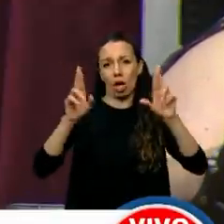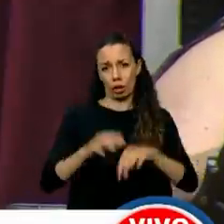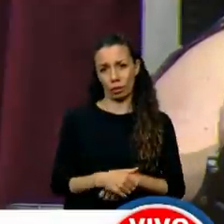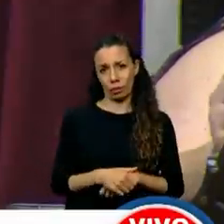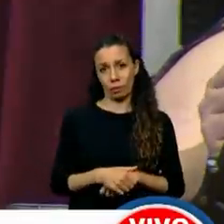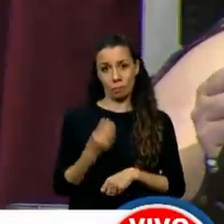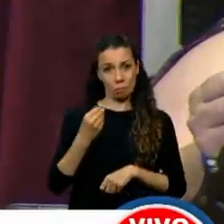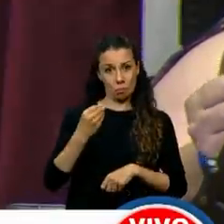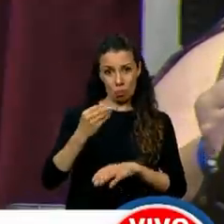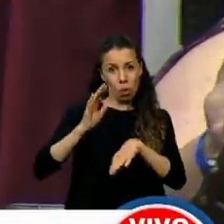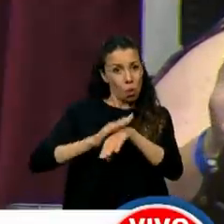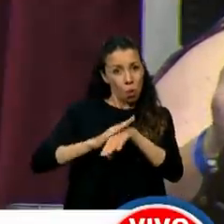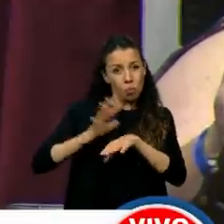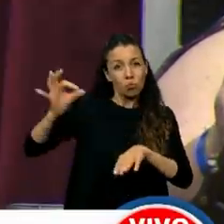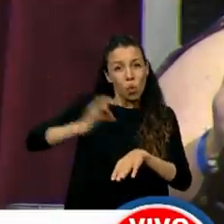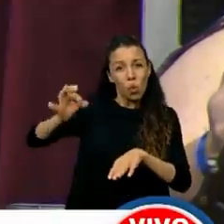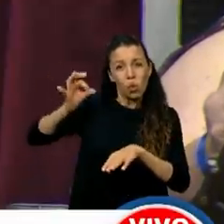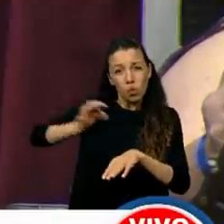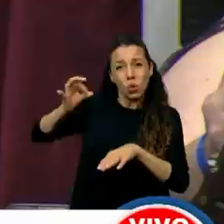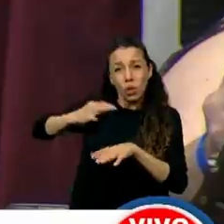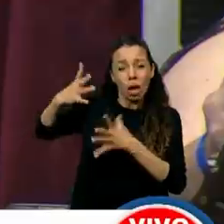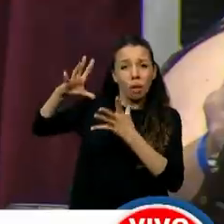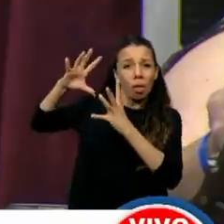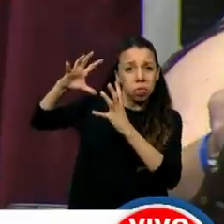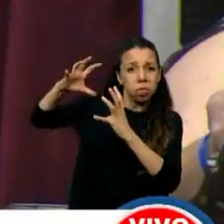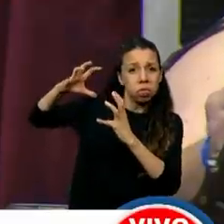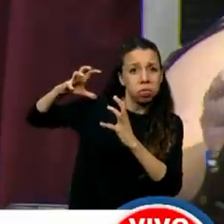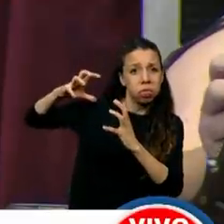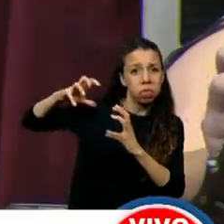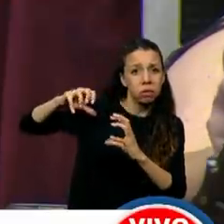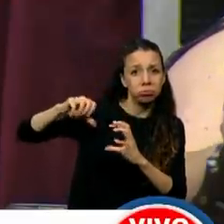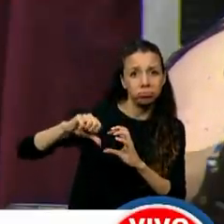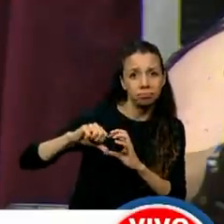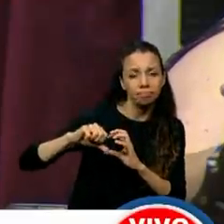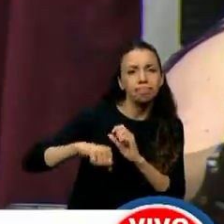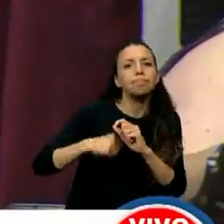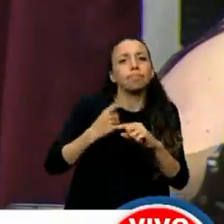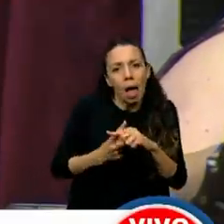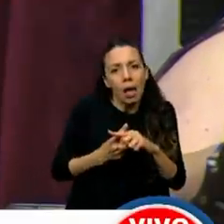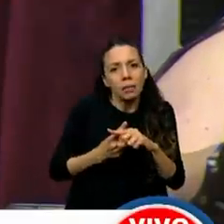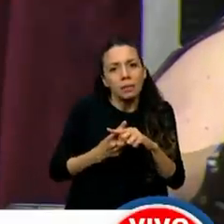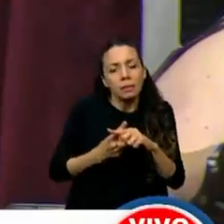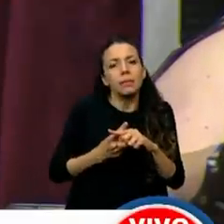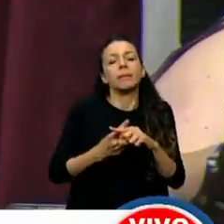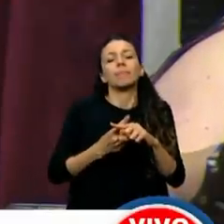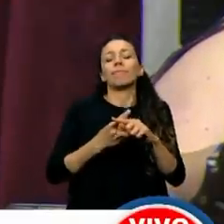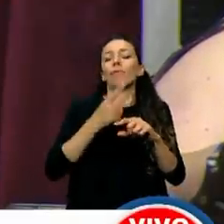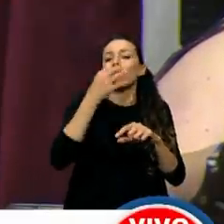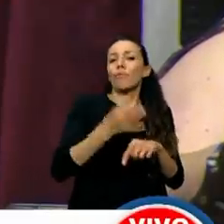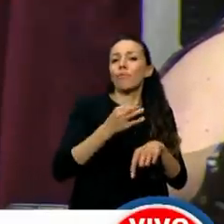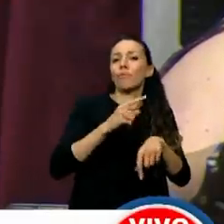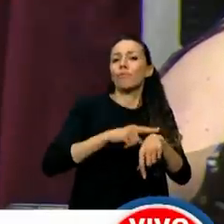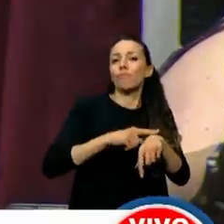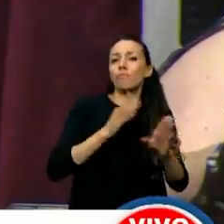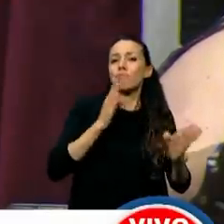a la acumulación de décadas de decadencia le sumamos las consecuencias de la pésima gestión